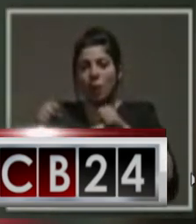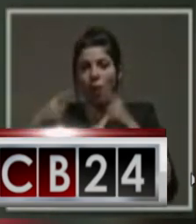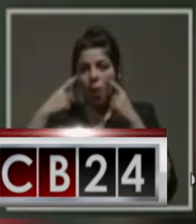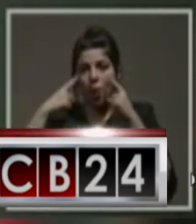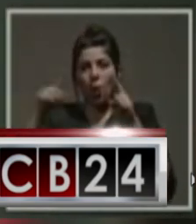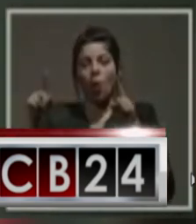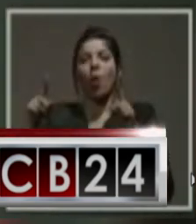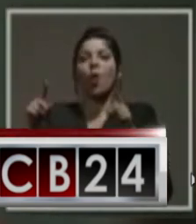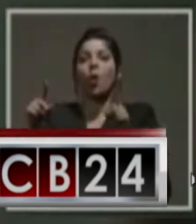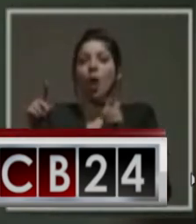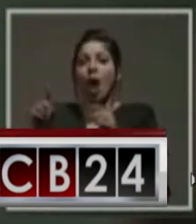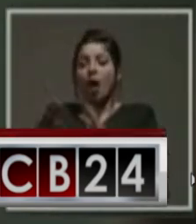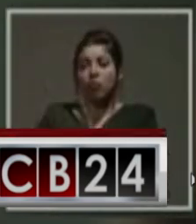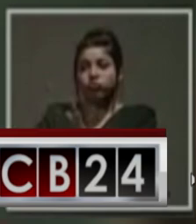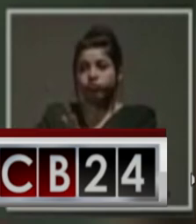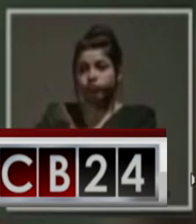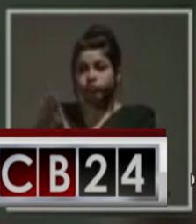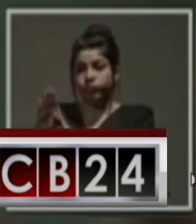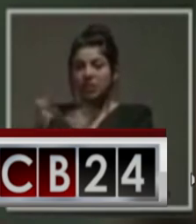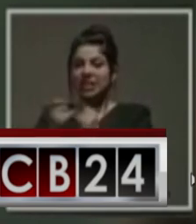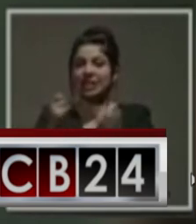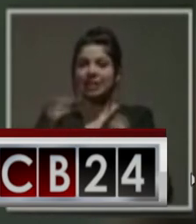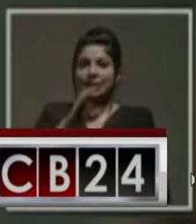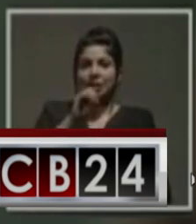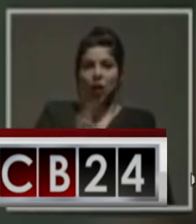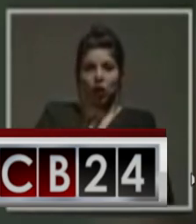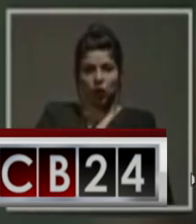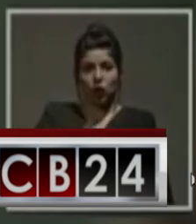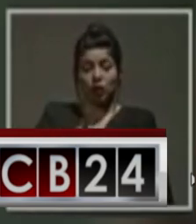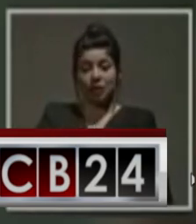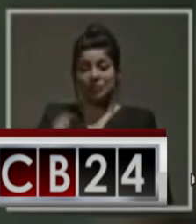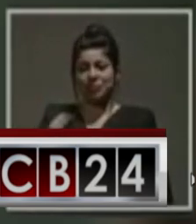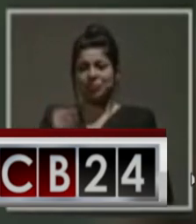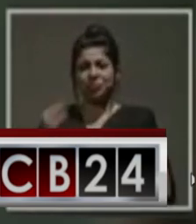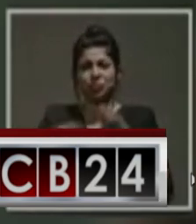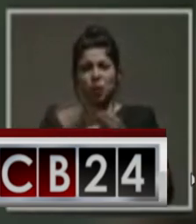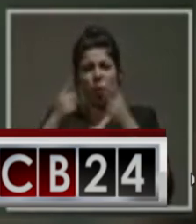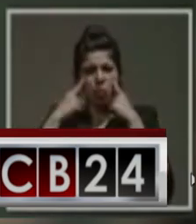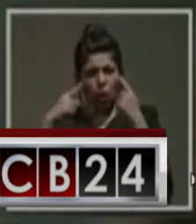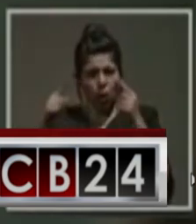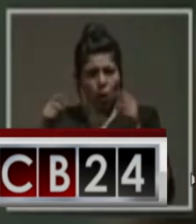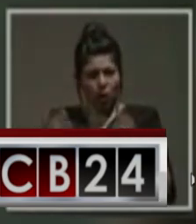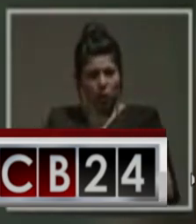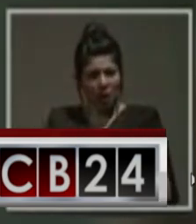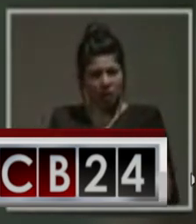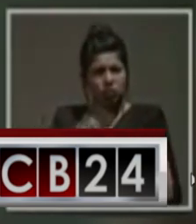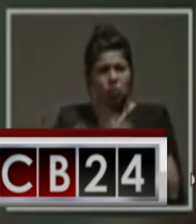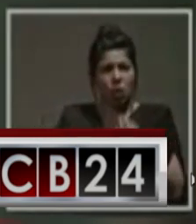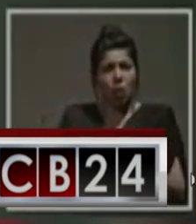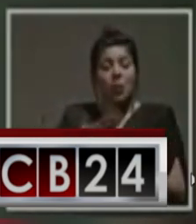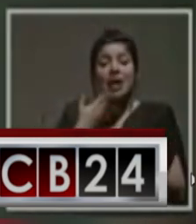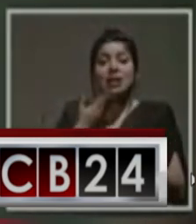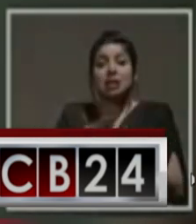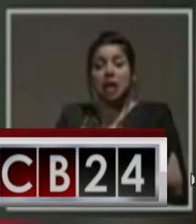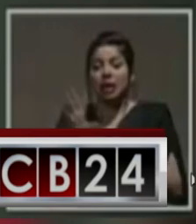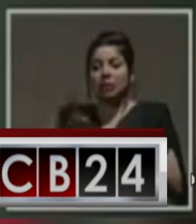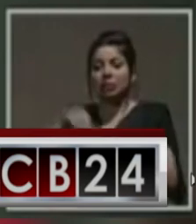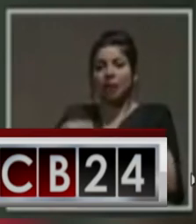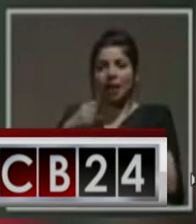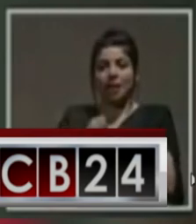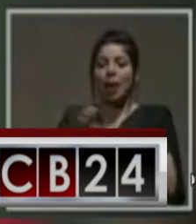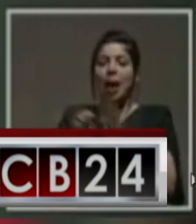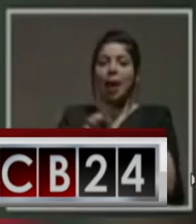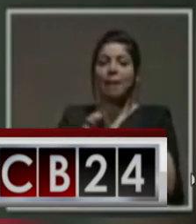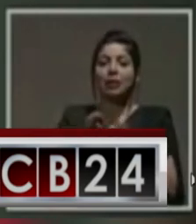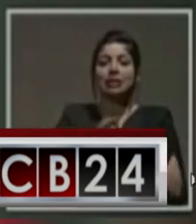desacoplar crecimiento de emisiones de carbono. Y esto lo vamos a lograr y será posible gracias a intervenciones como la